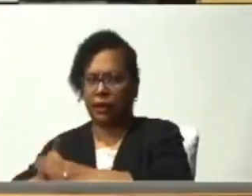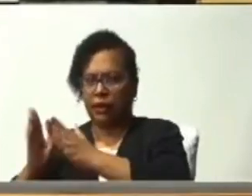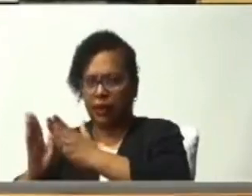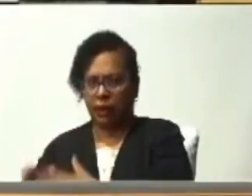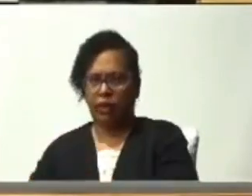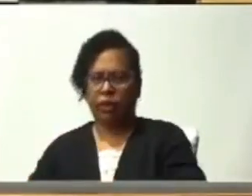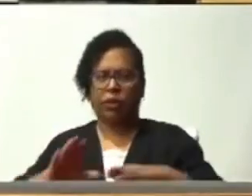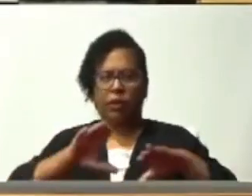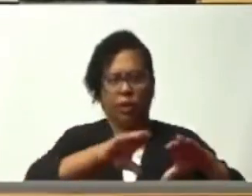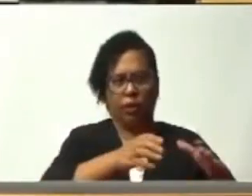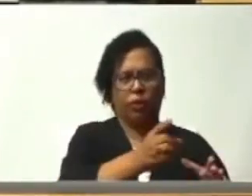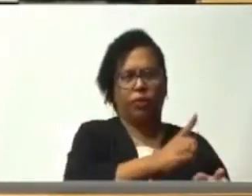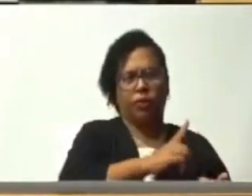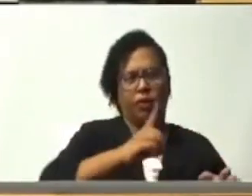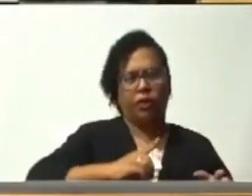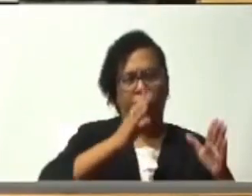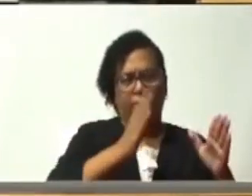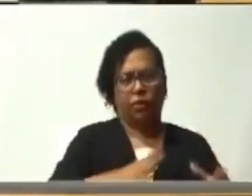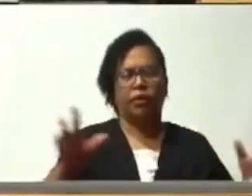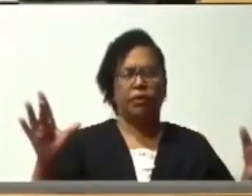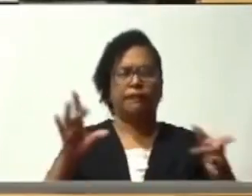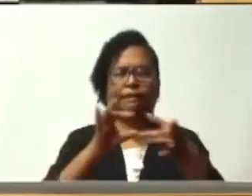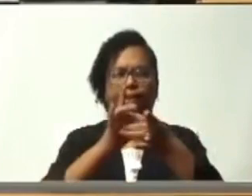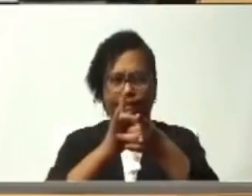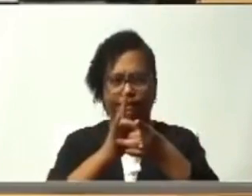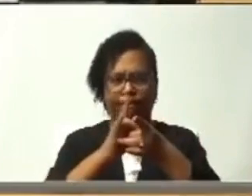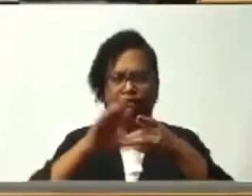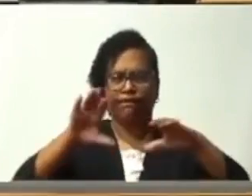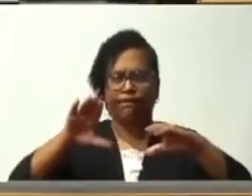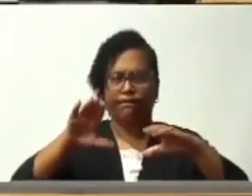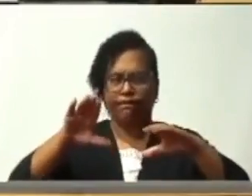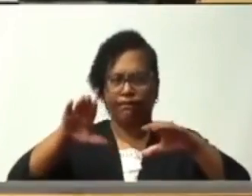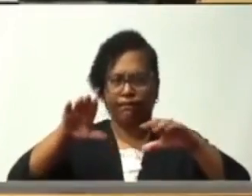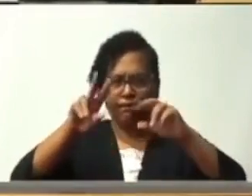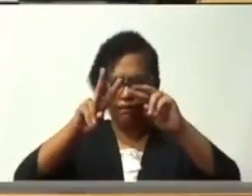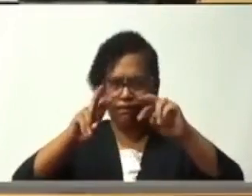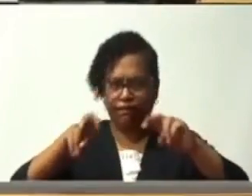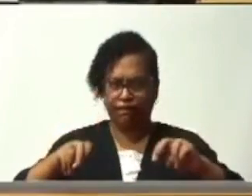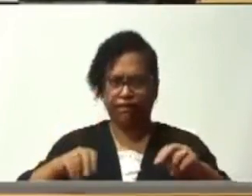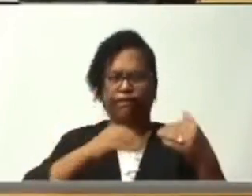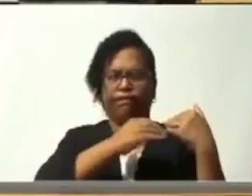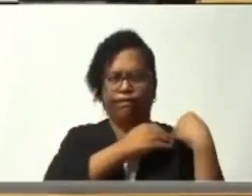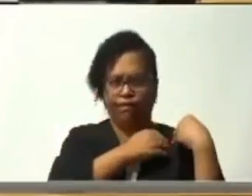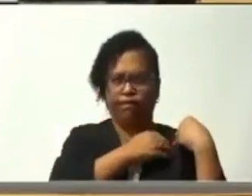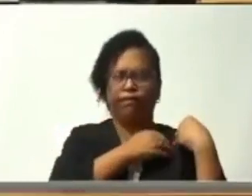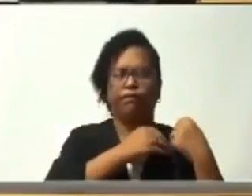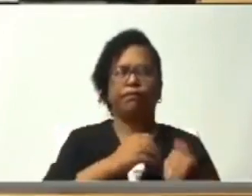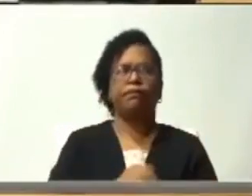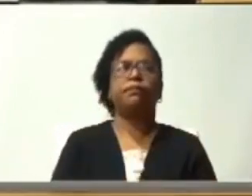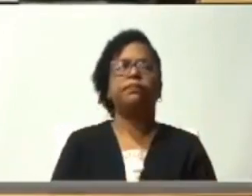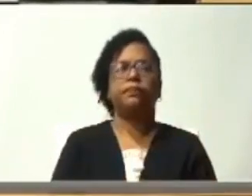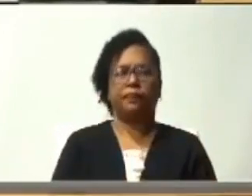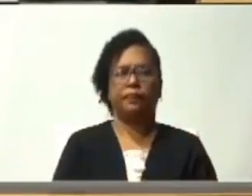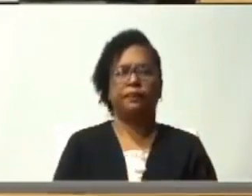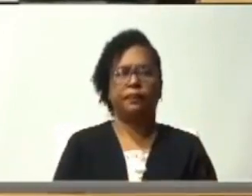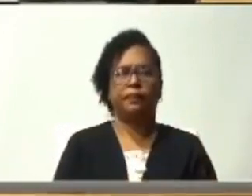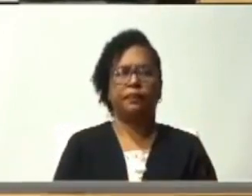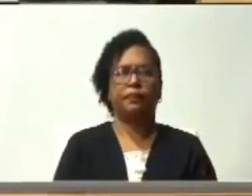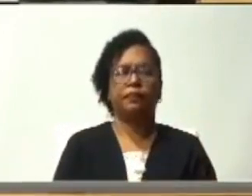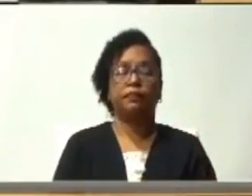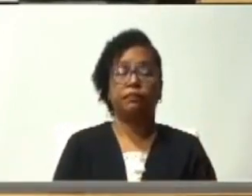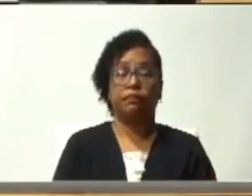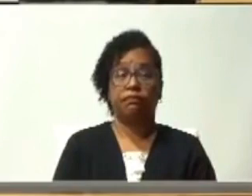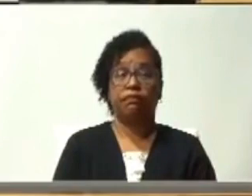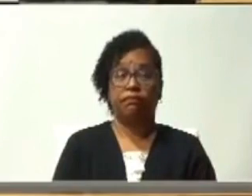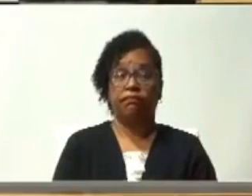el destino final en el marco de esta legislatura, de ser posible. En ese sentido, presidente, y